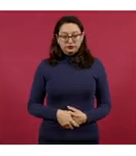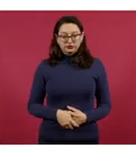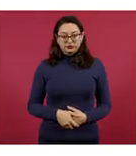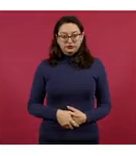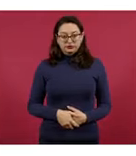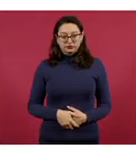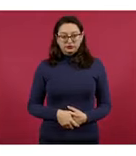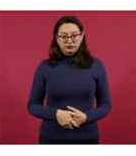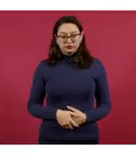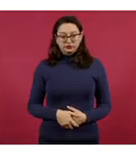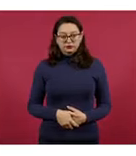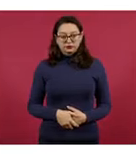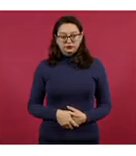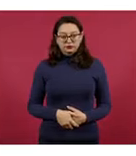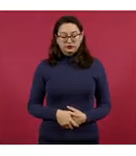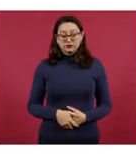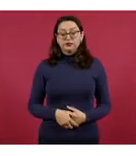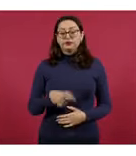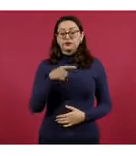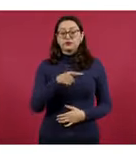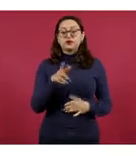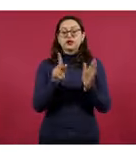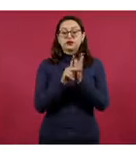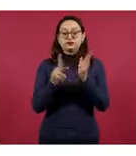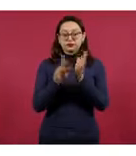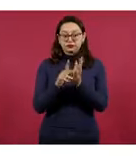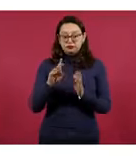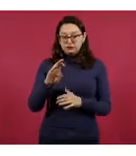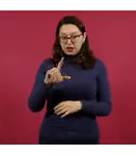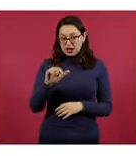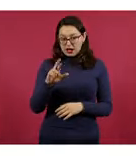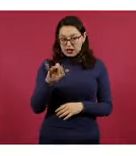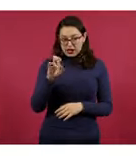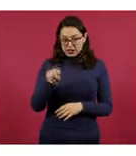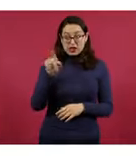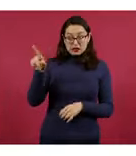manifestación. Este es el principal periódico.